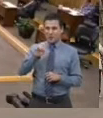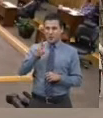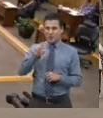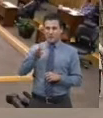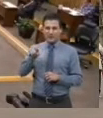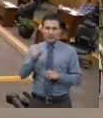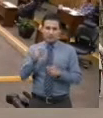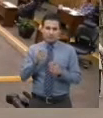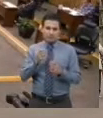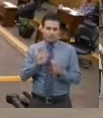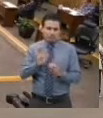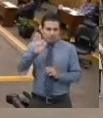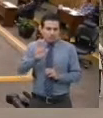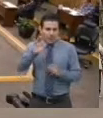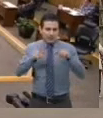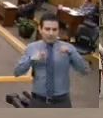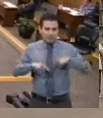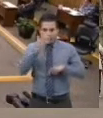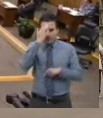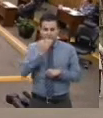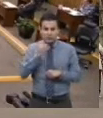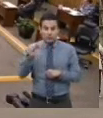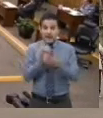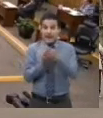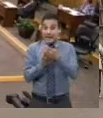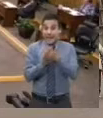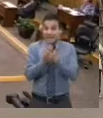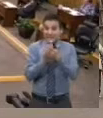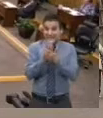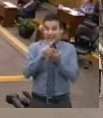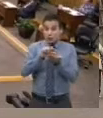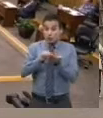de la mañana del día de hoy en su cuenta de Twitter tenía más de